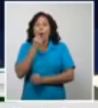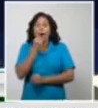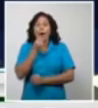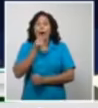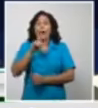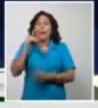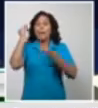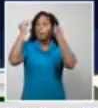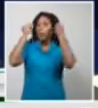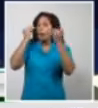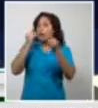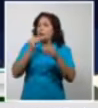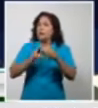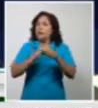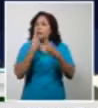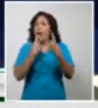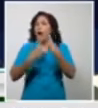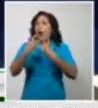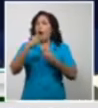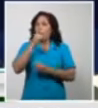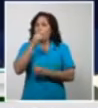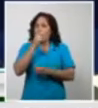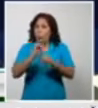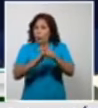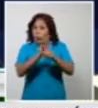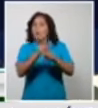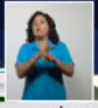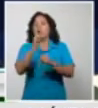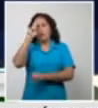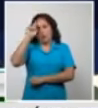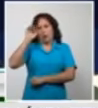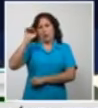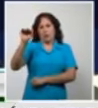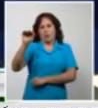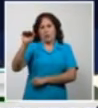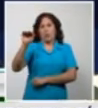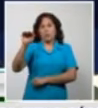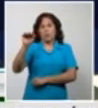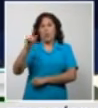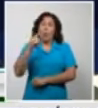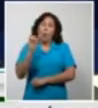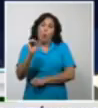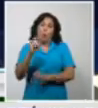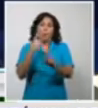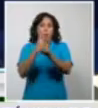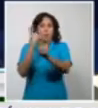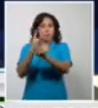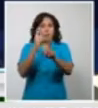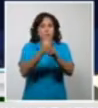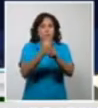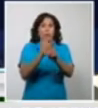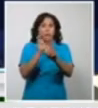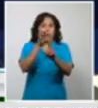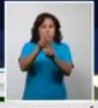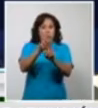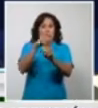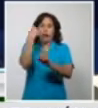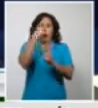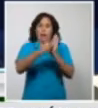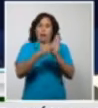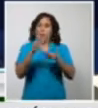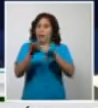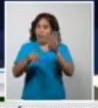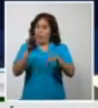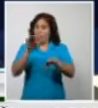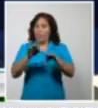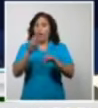Acuérdense, nosotros ingresamos pacientes que son sospechosos, contactos con determinadas características, y por lo tanto